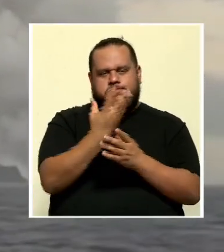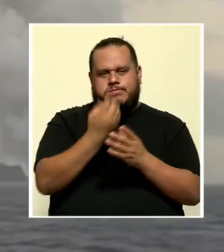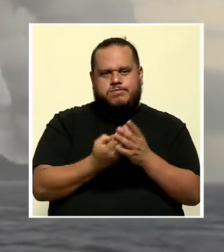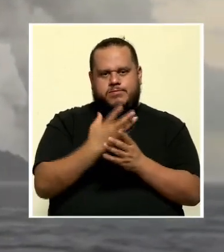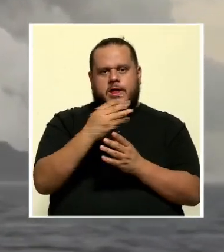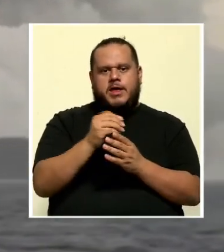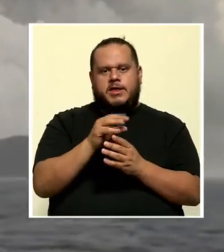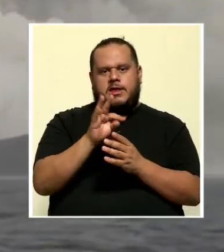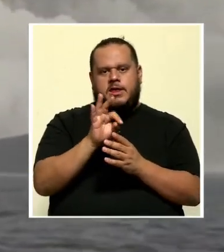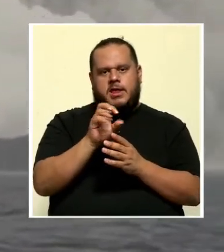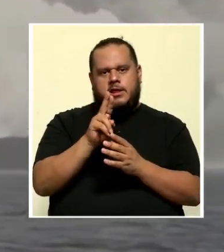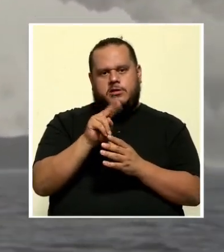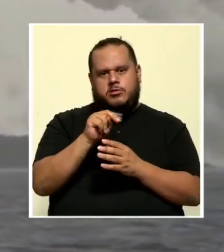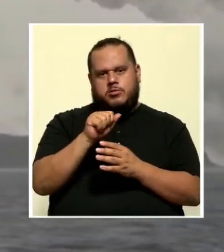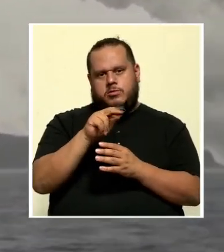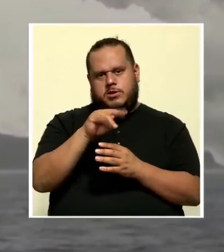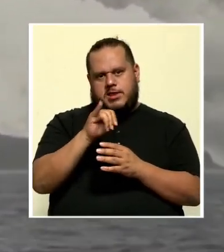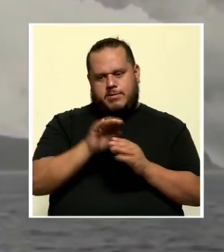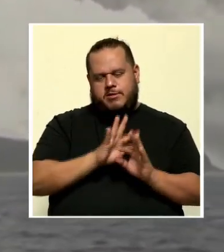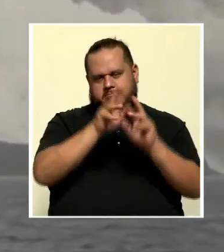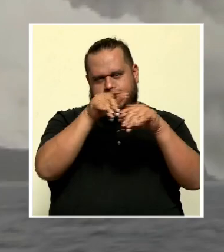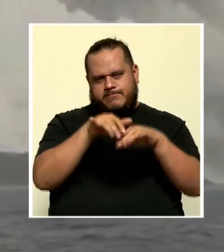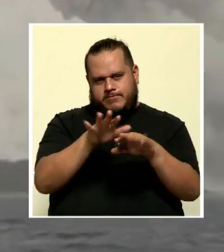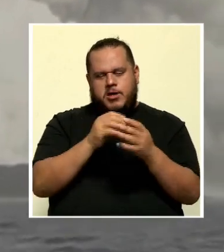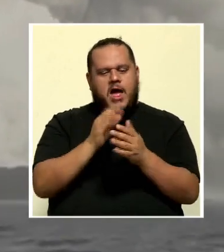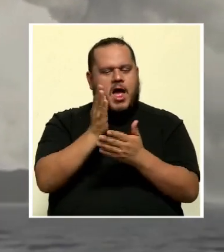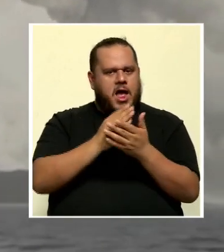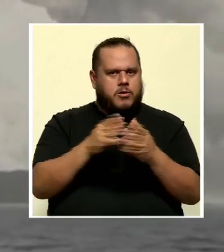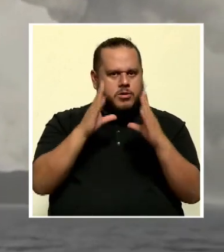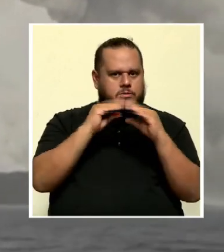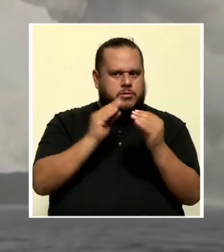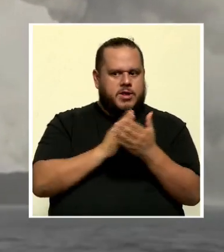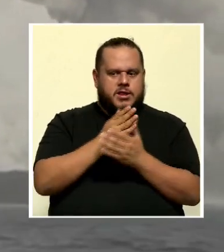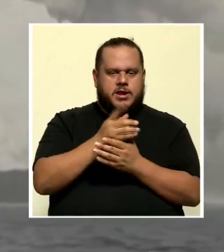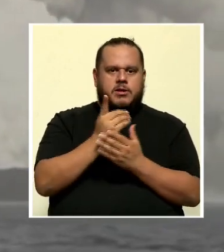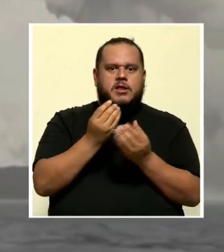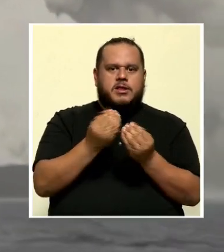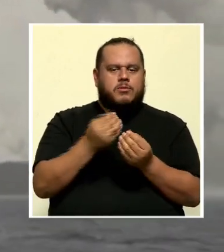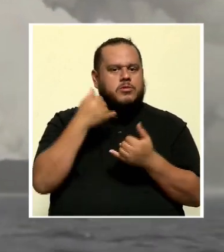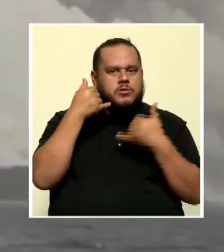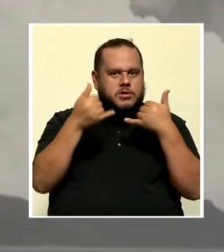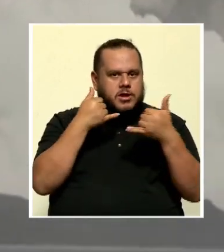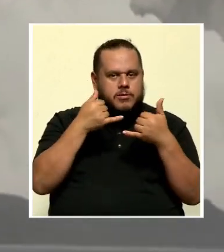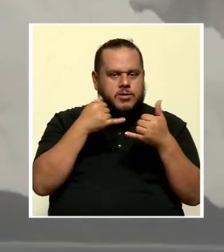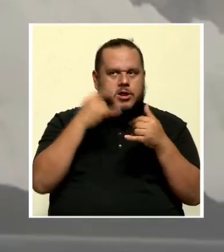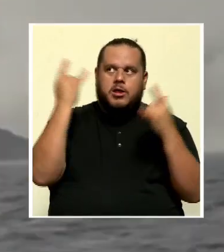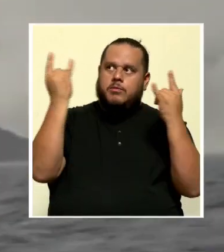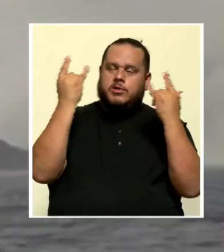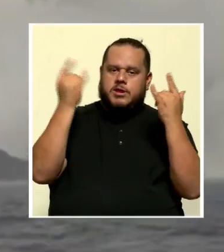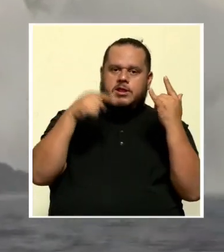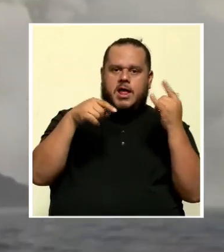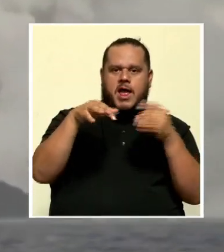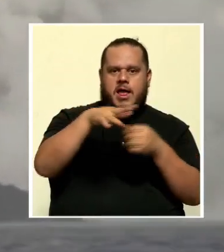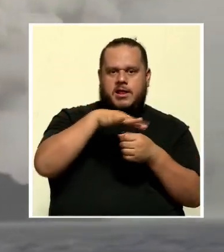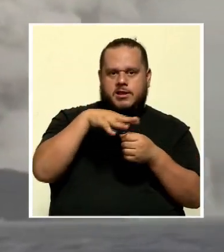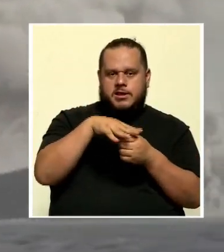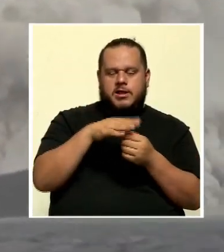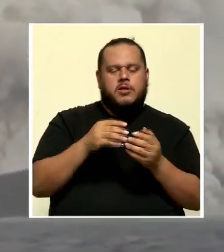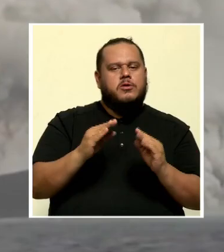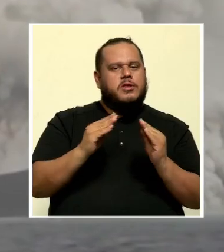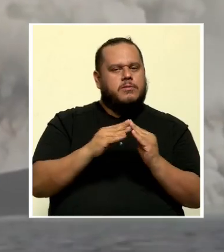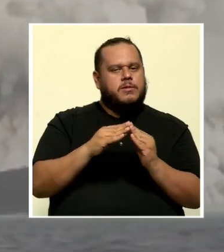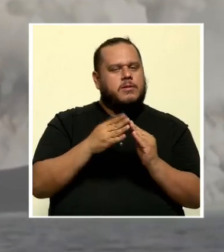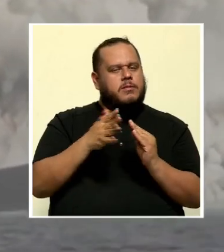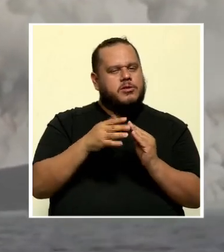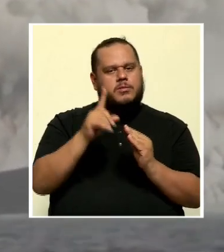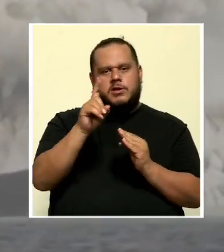el tsunami. Solo se han filtrado fragmentos de información a través de un puñado de teléfonos por satélite en las islas, donde viven poco más